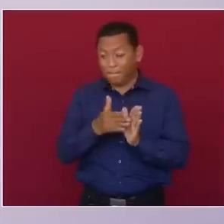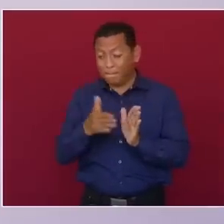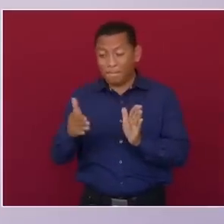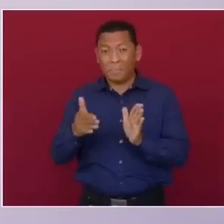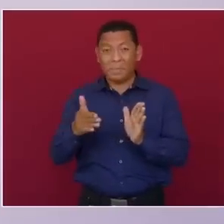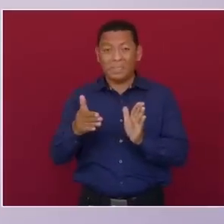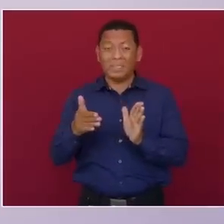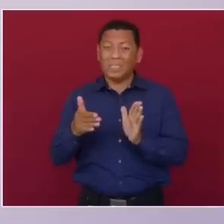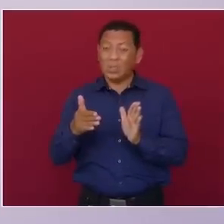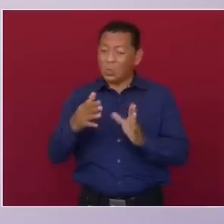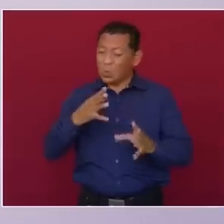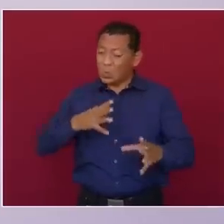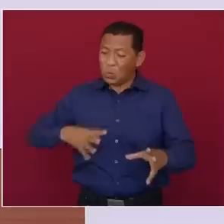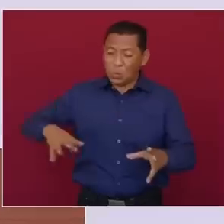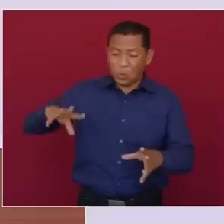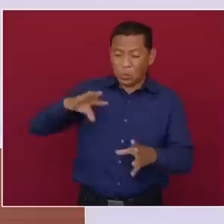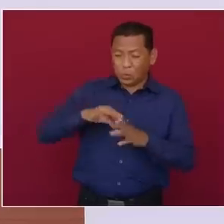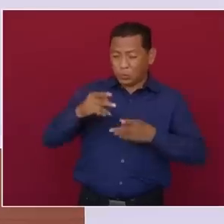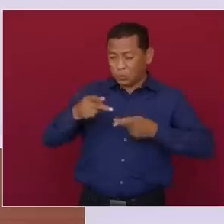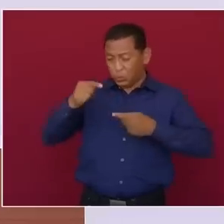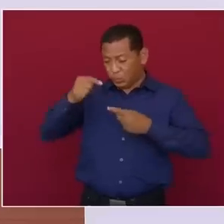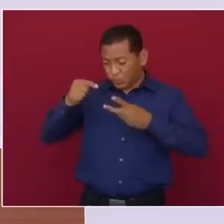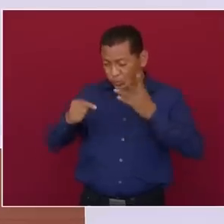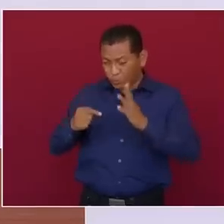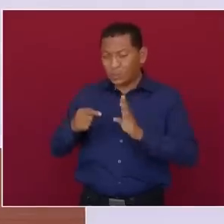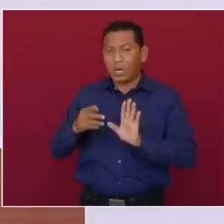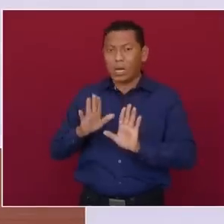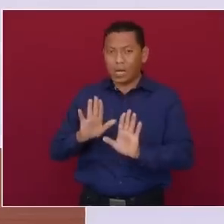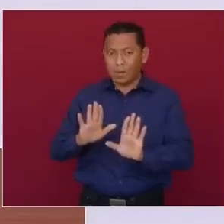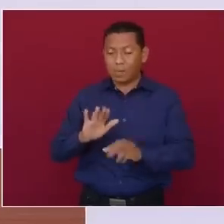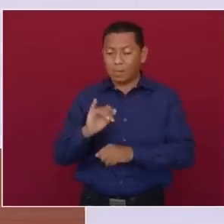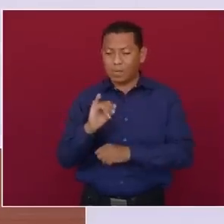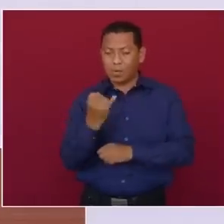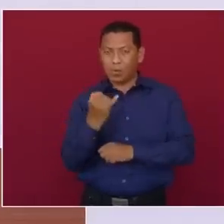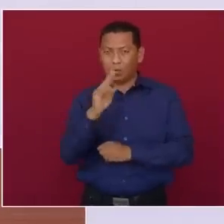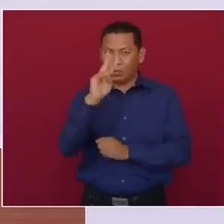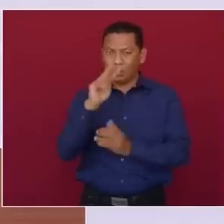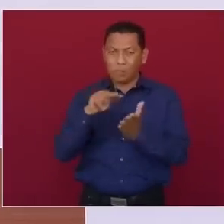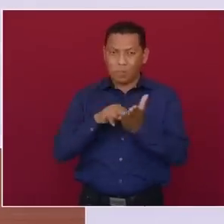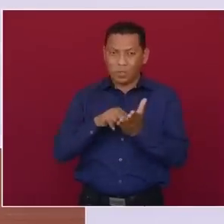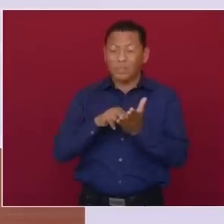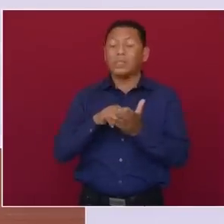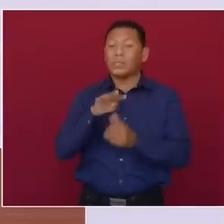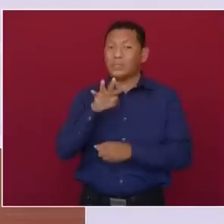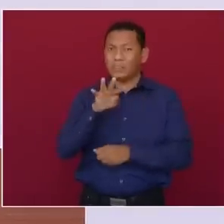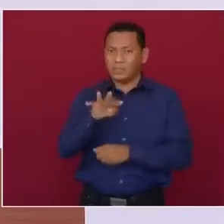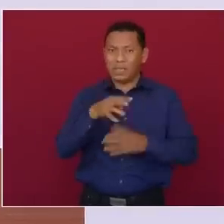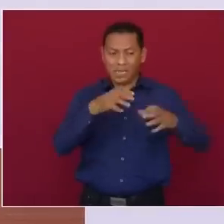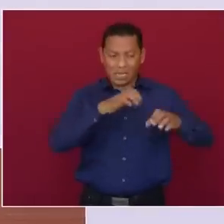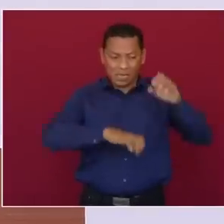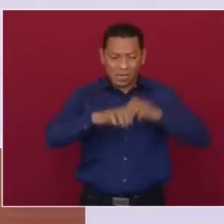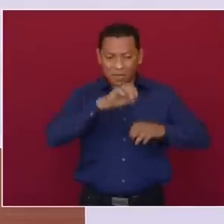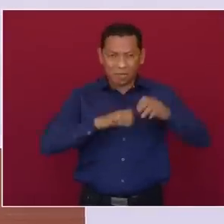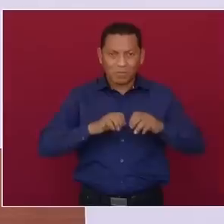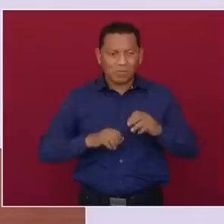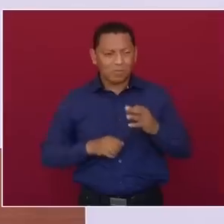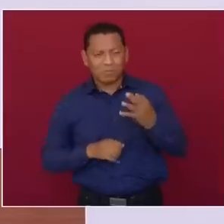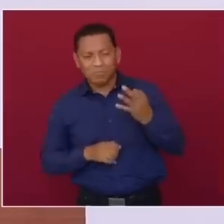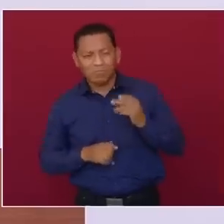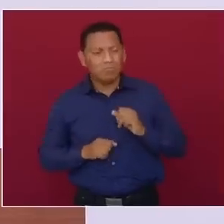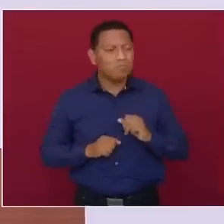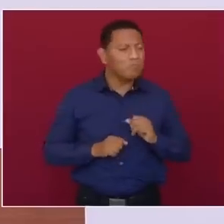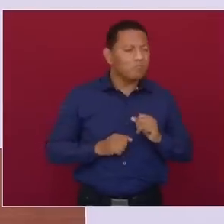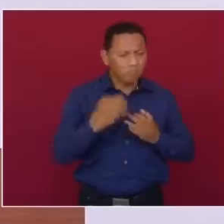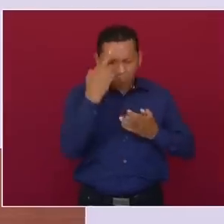licitamos toda la refinería y para junio del 2019, 3 grandes empresas resultaron ganadoras de